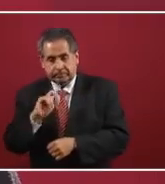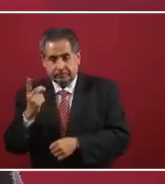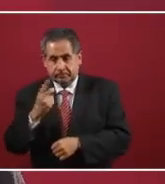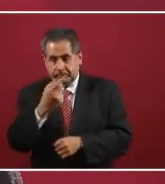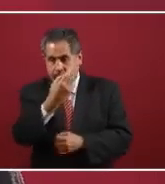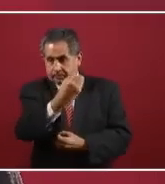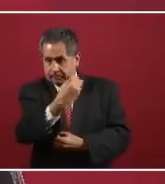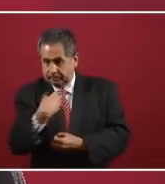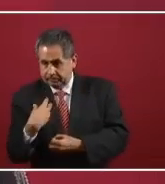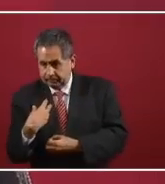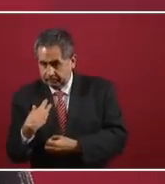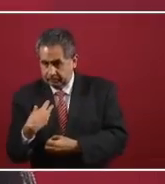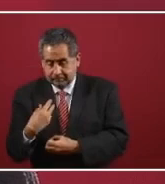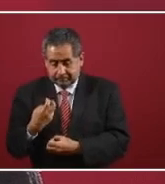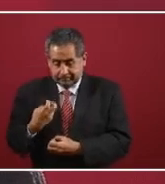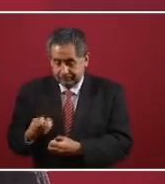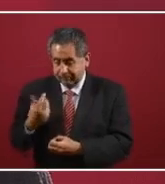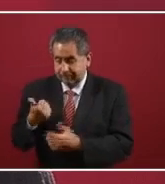es el semestre